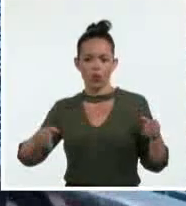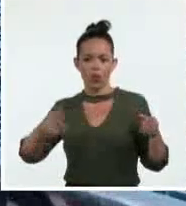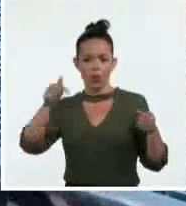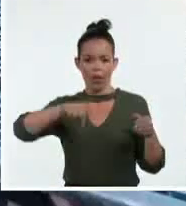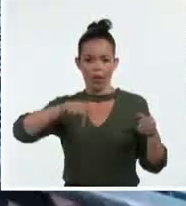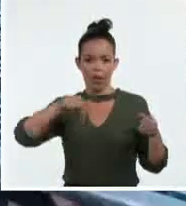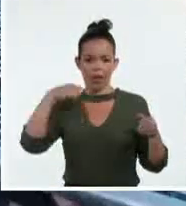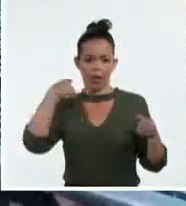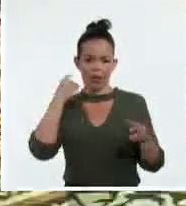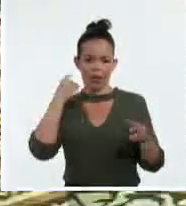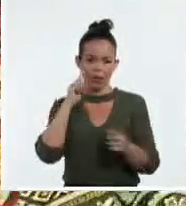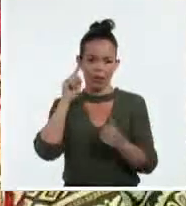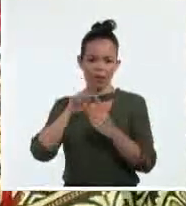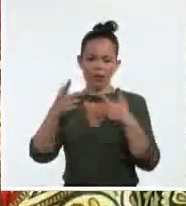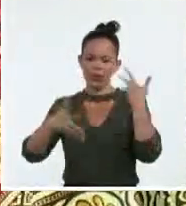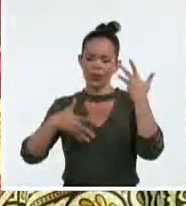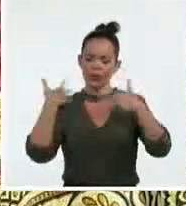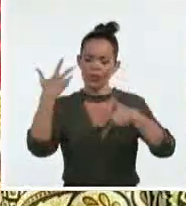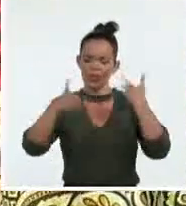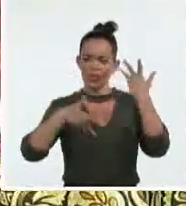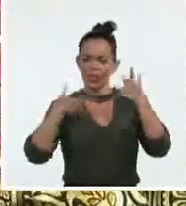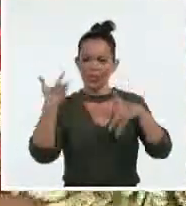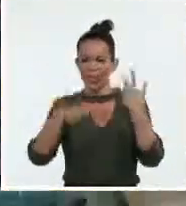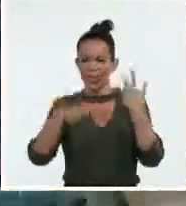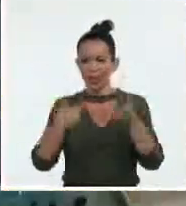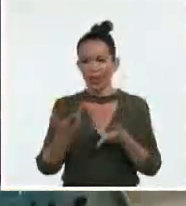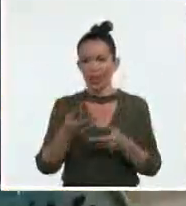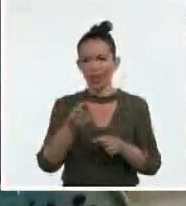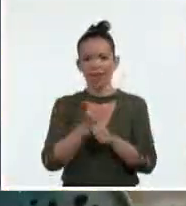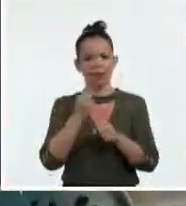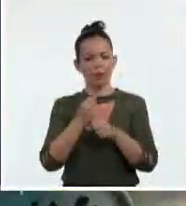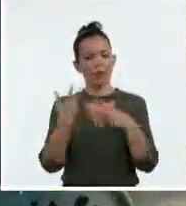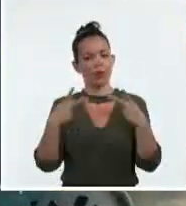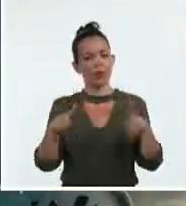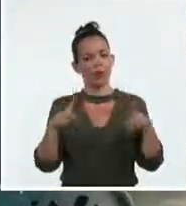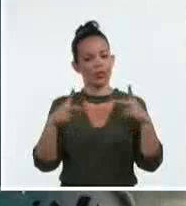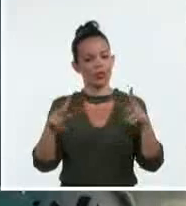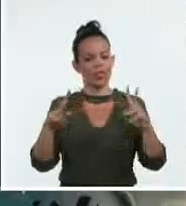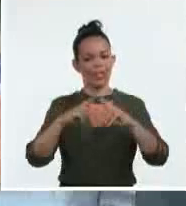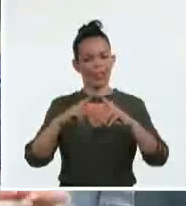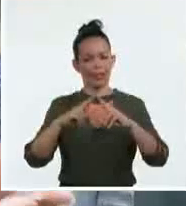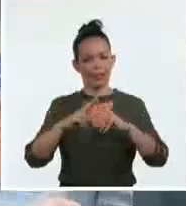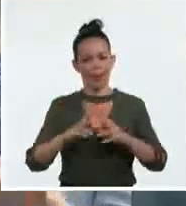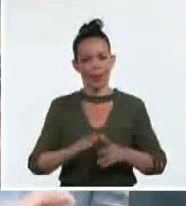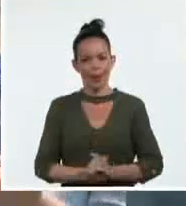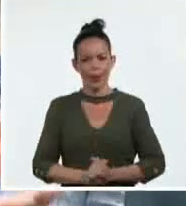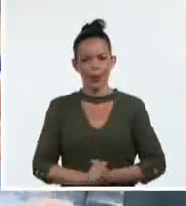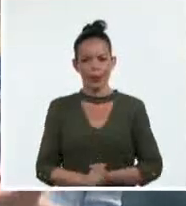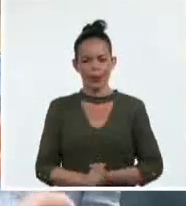para celebrar el talento, la obra y la vida de este dúo cienfueguero.